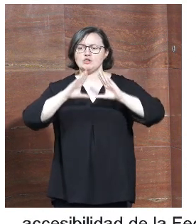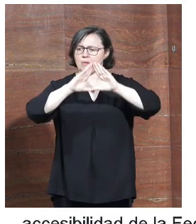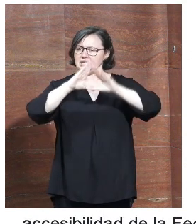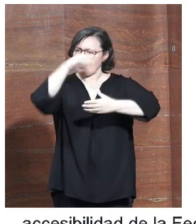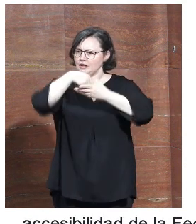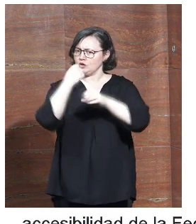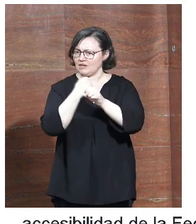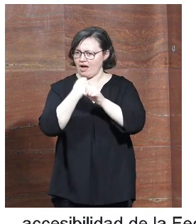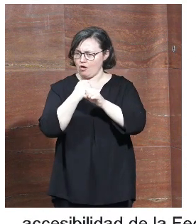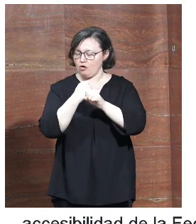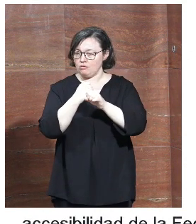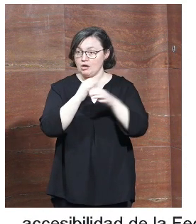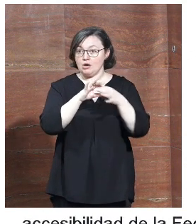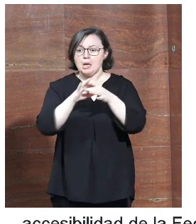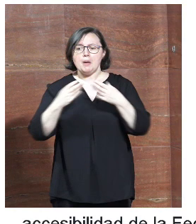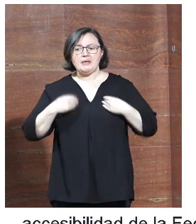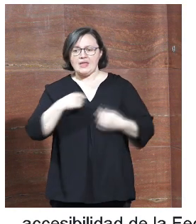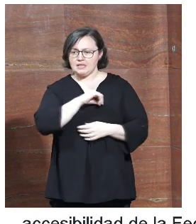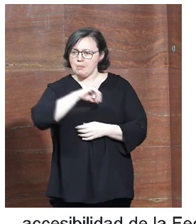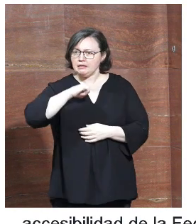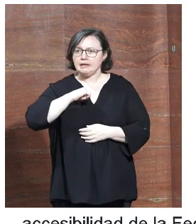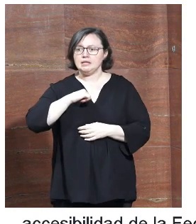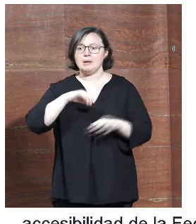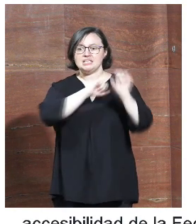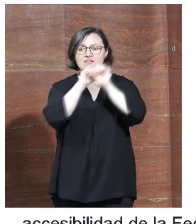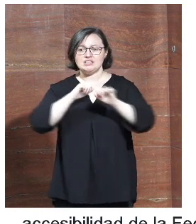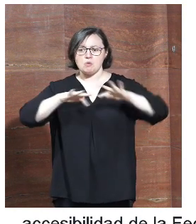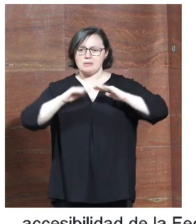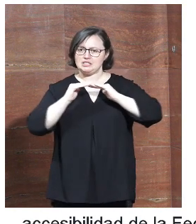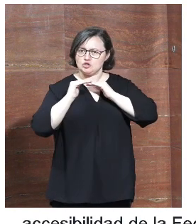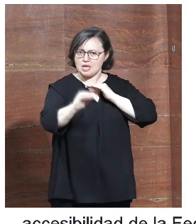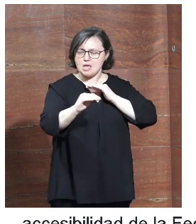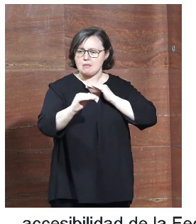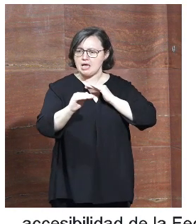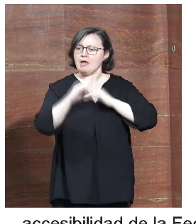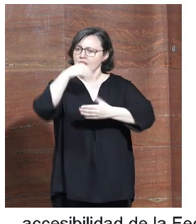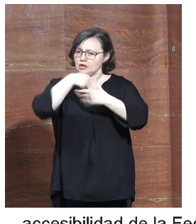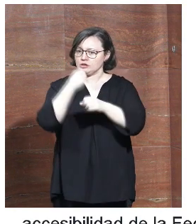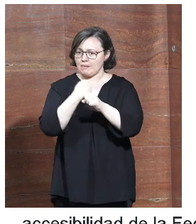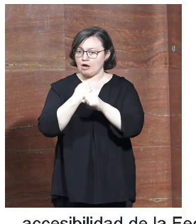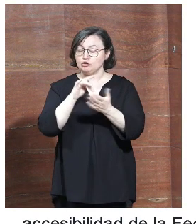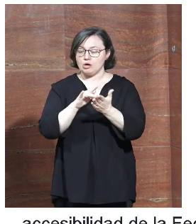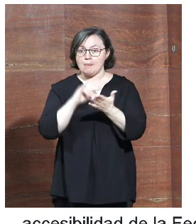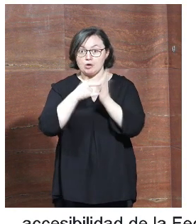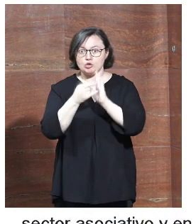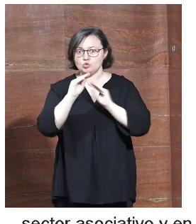feministas, ¿no?, también de vida independiente, de defensa de la movilidad sostenible, con